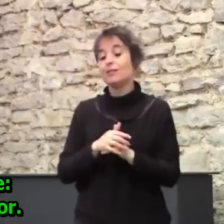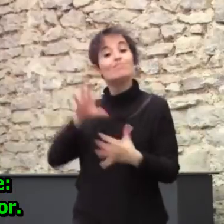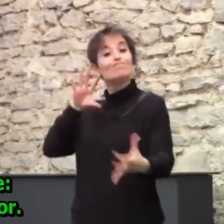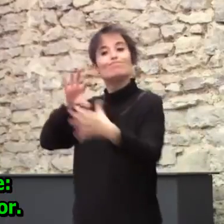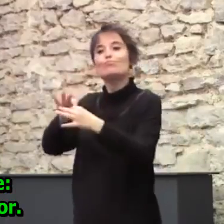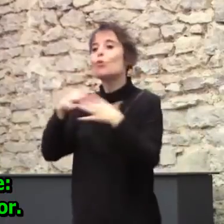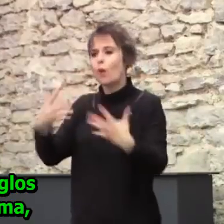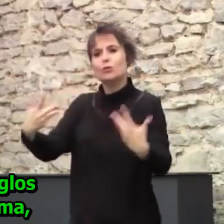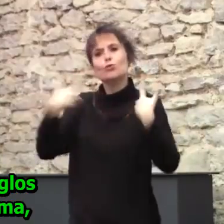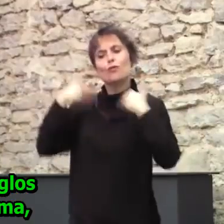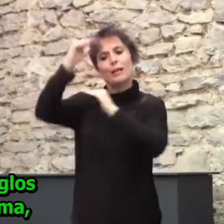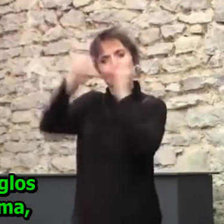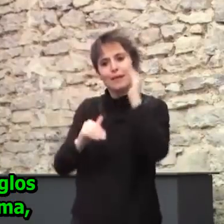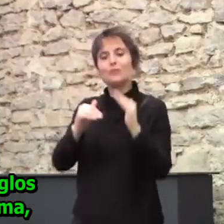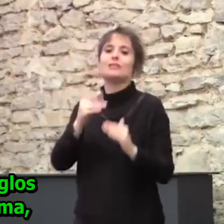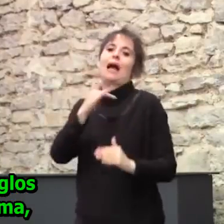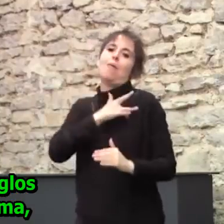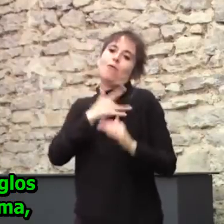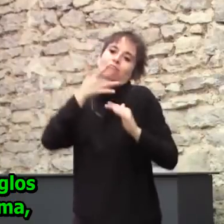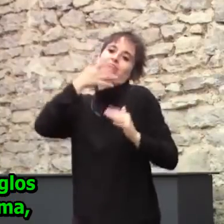y disfrutar más del amor. Es complicado